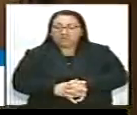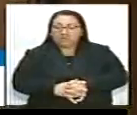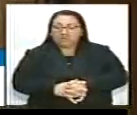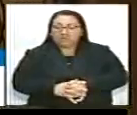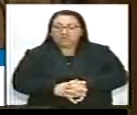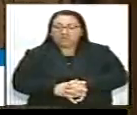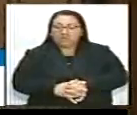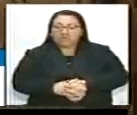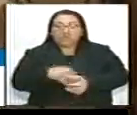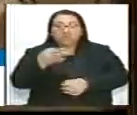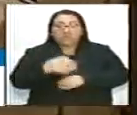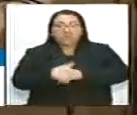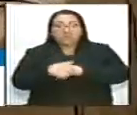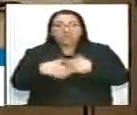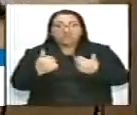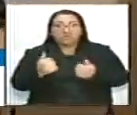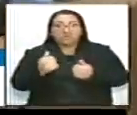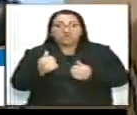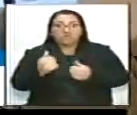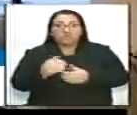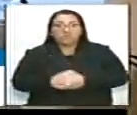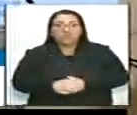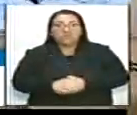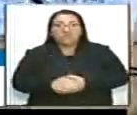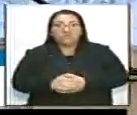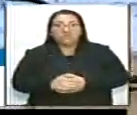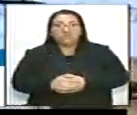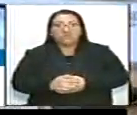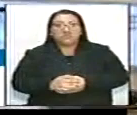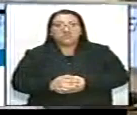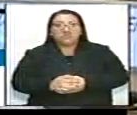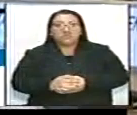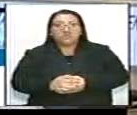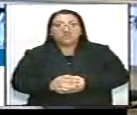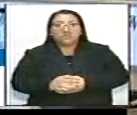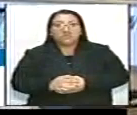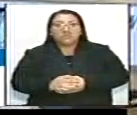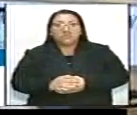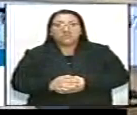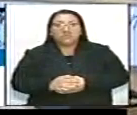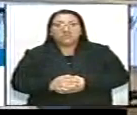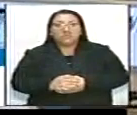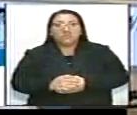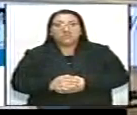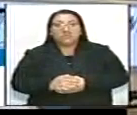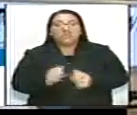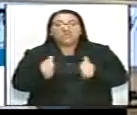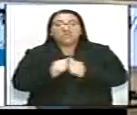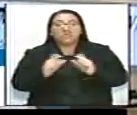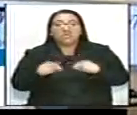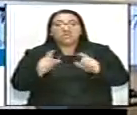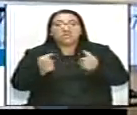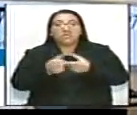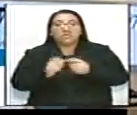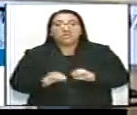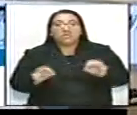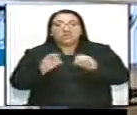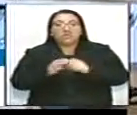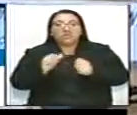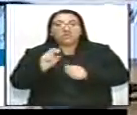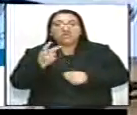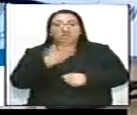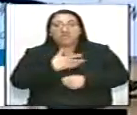felicitaciones, presidente, por conducir esta comisión tan importante, conjuntamente con nuestra vicepresidenta y la